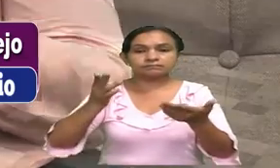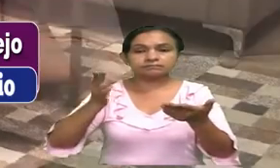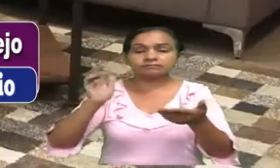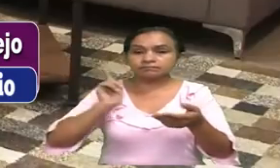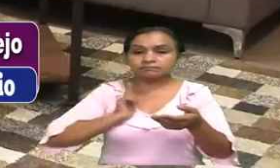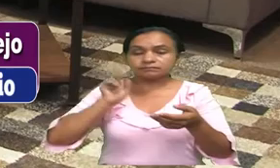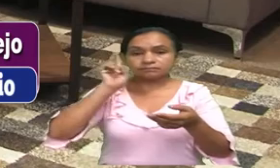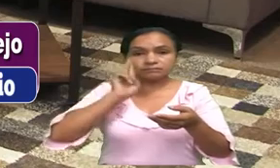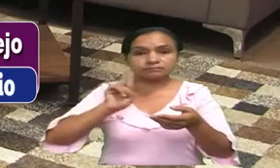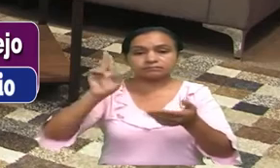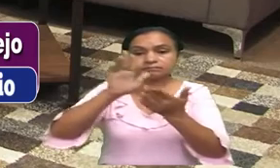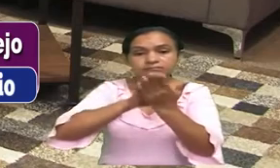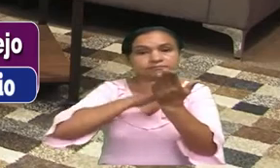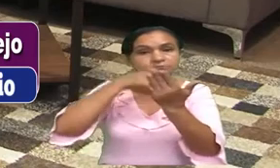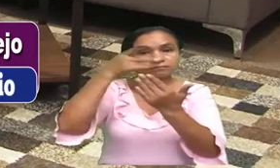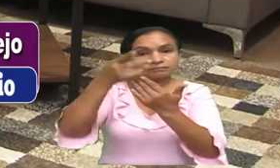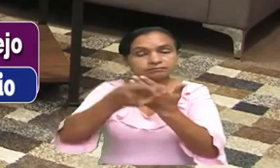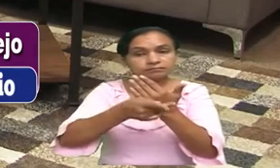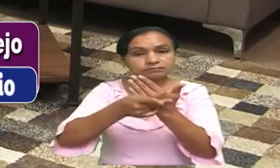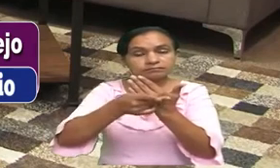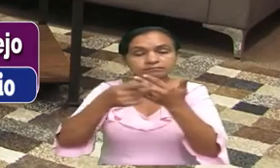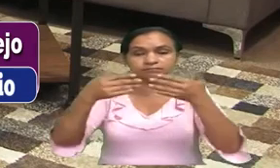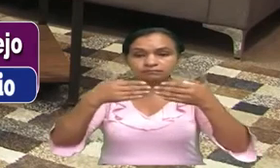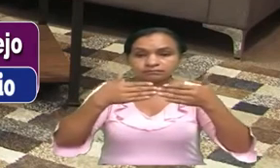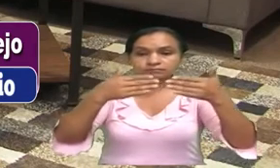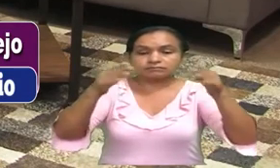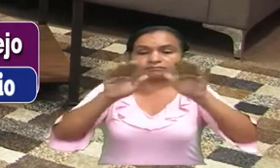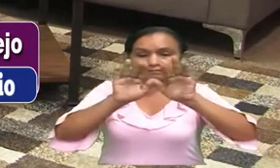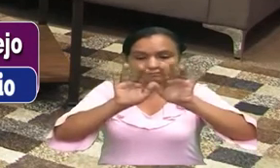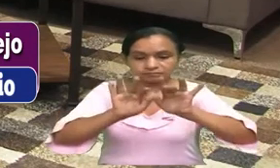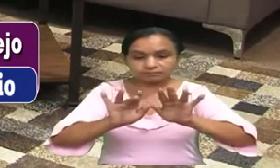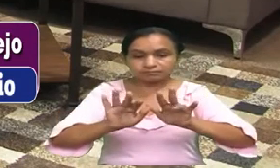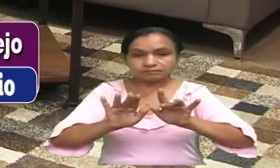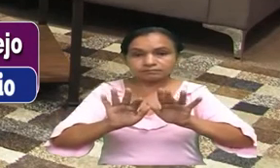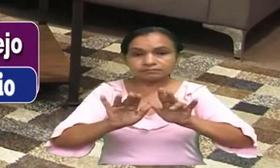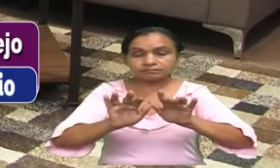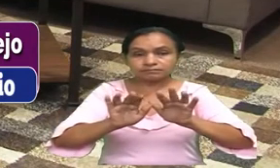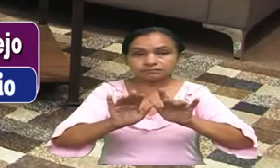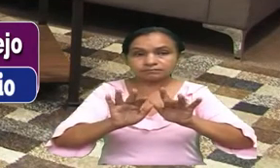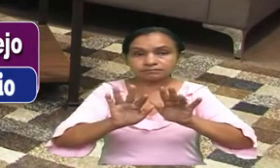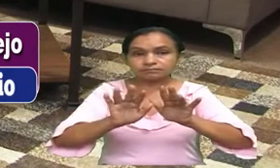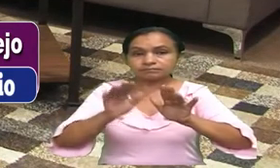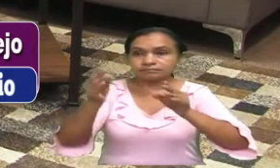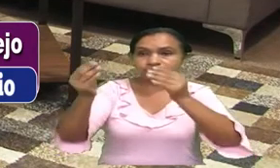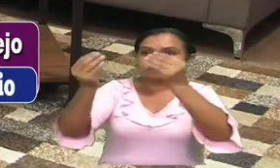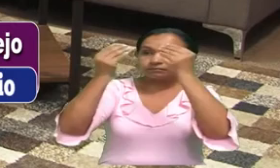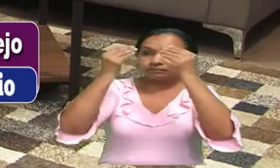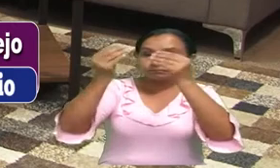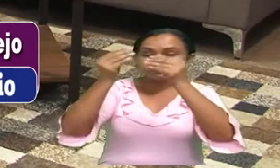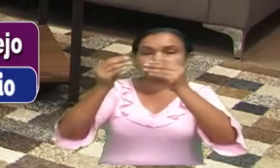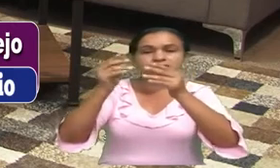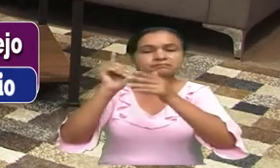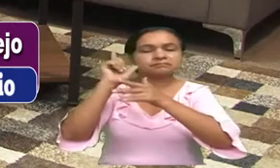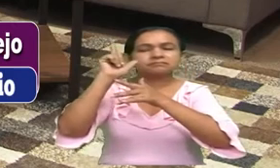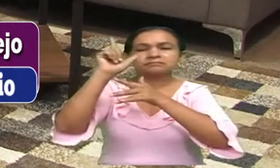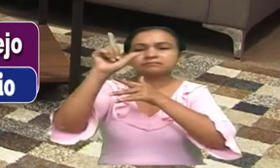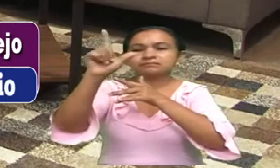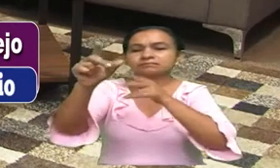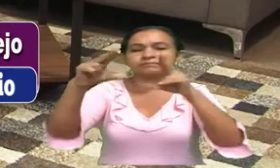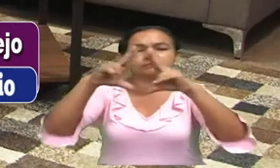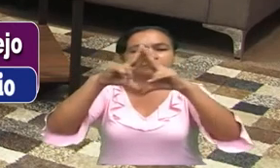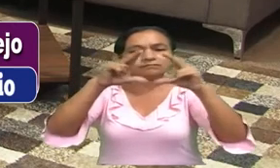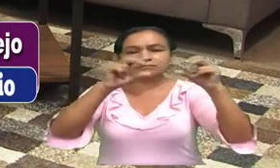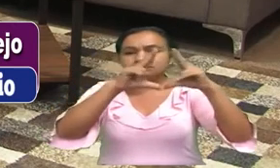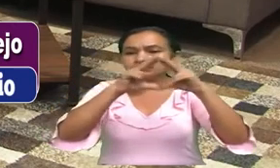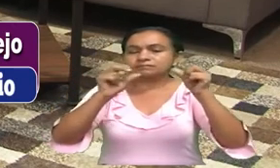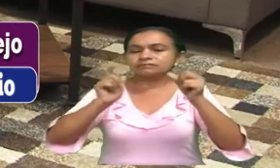estamos con programas, por ejemplo, como la Universidad Abierta en Línea, que es para llevar la formación hasta el último rincón de